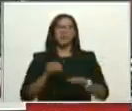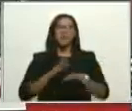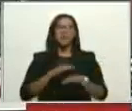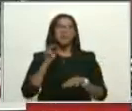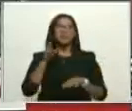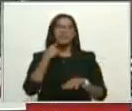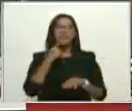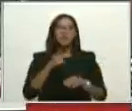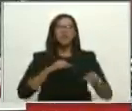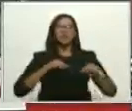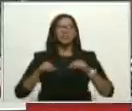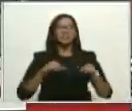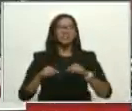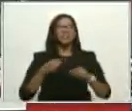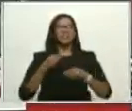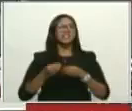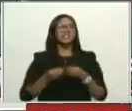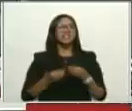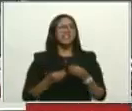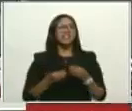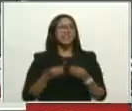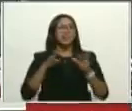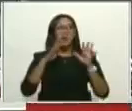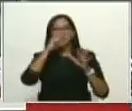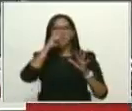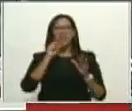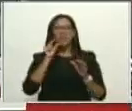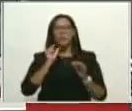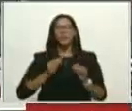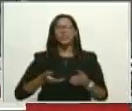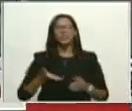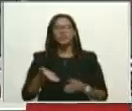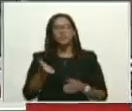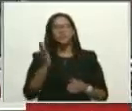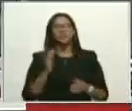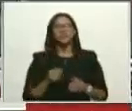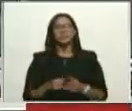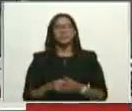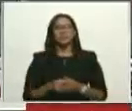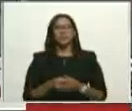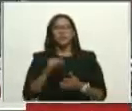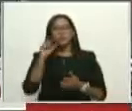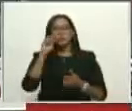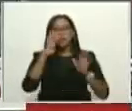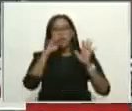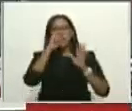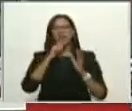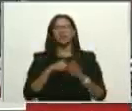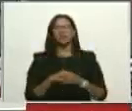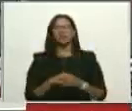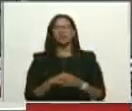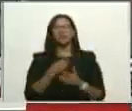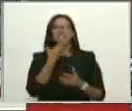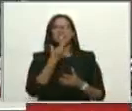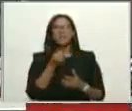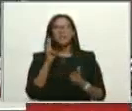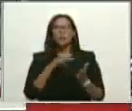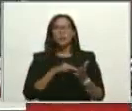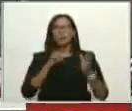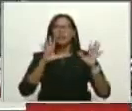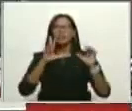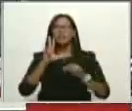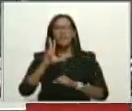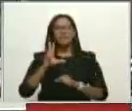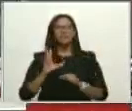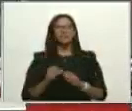usted dio la instrucción hace 9 años y un poquito. 9 años y un poquito de la necesidad. Diciembre de 2013, quizás. Sí, de